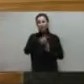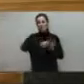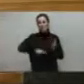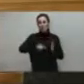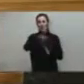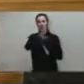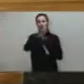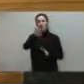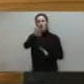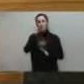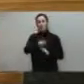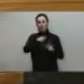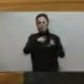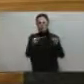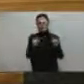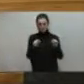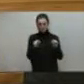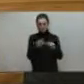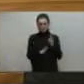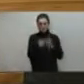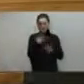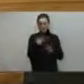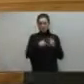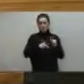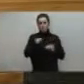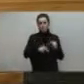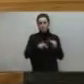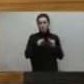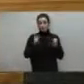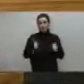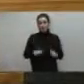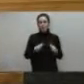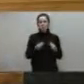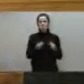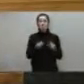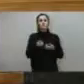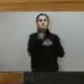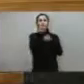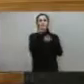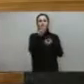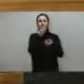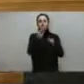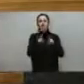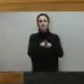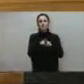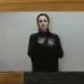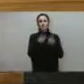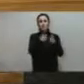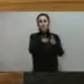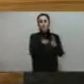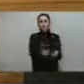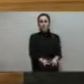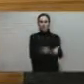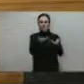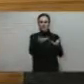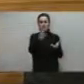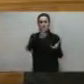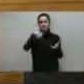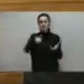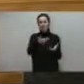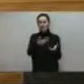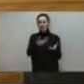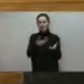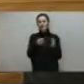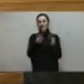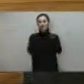o un 25% en Asturias. Estos datos se reflejarán en el peso del sector del Producto Interior Bruto